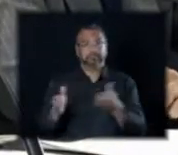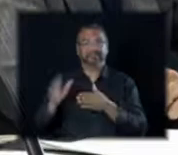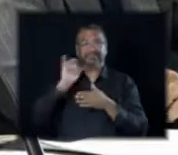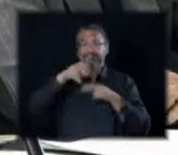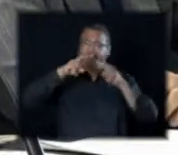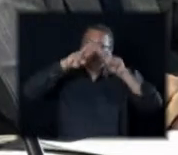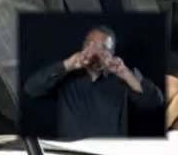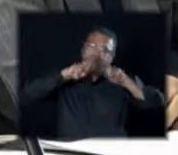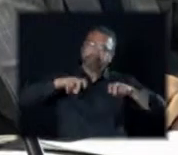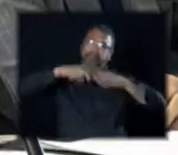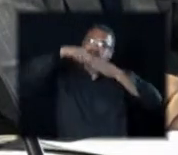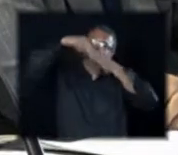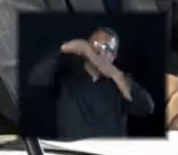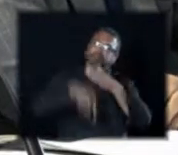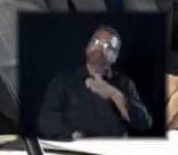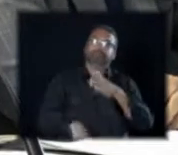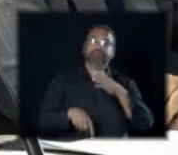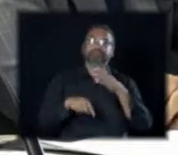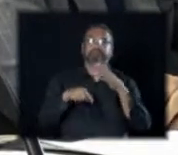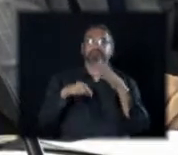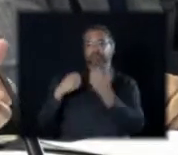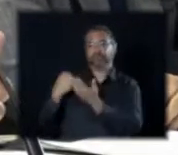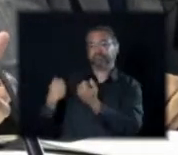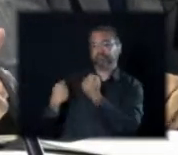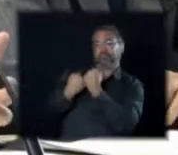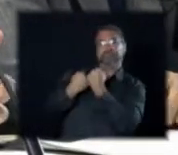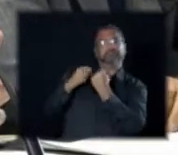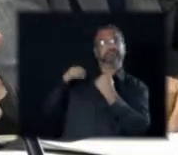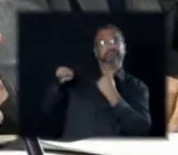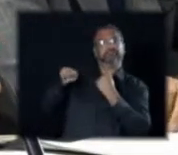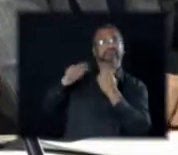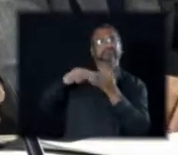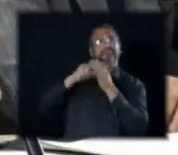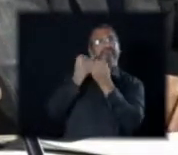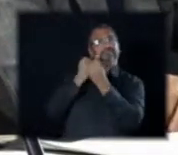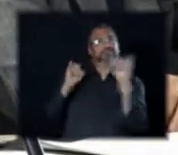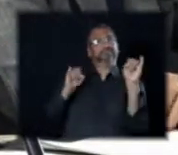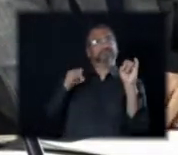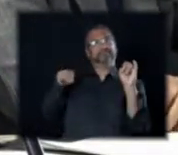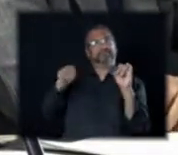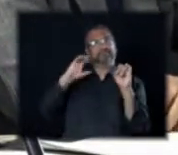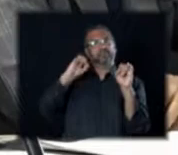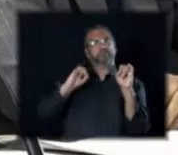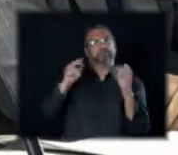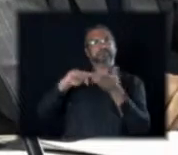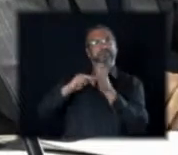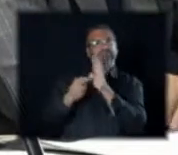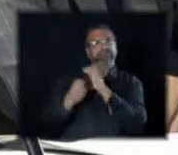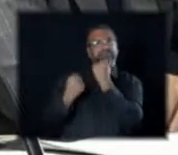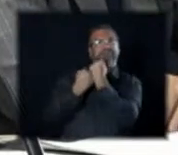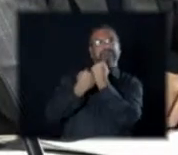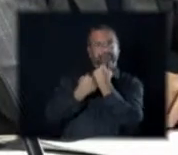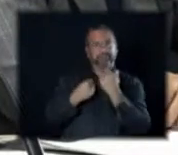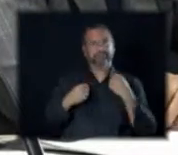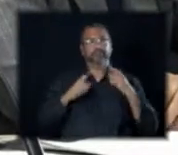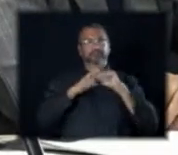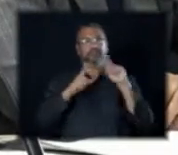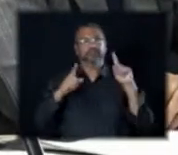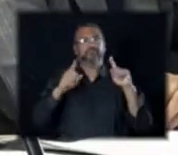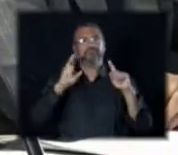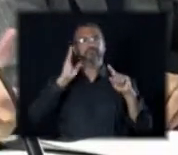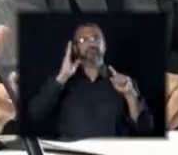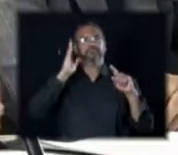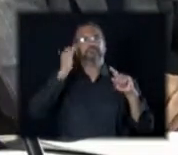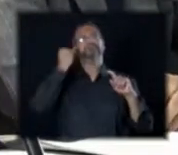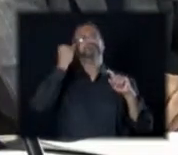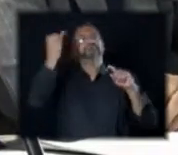podremos llevar a cabo esa contabilidad forense para poder saber de dónde vienen estos fondos. Y de ahí